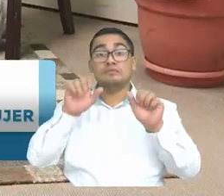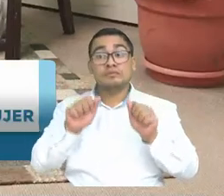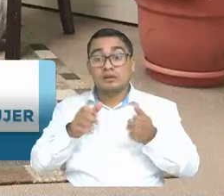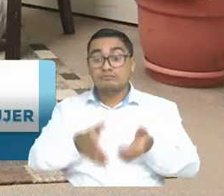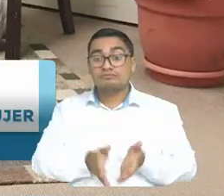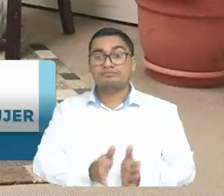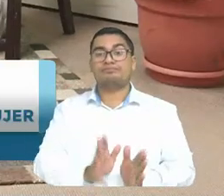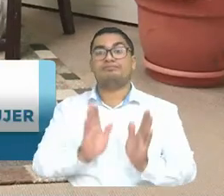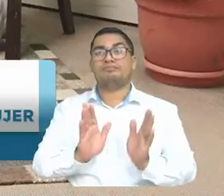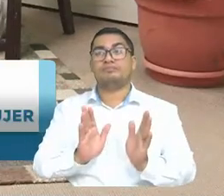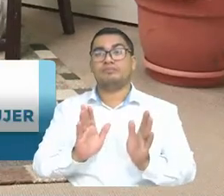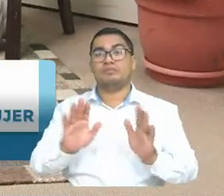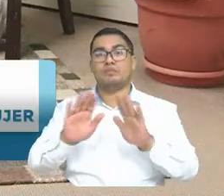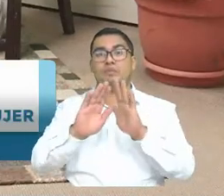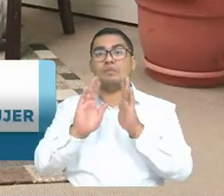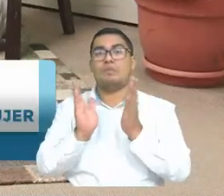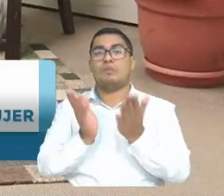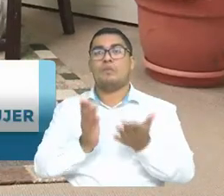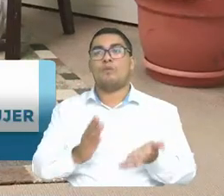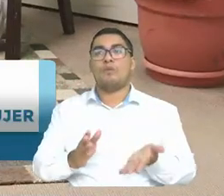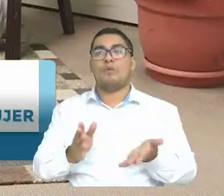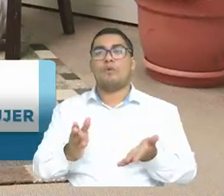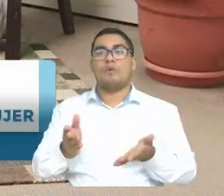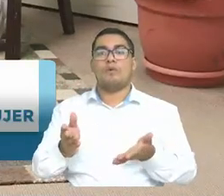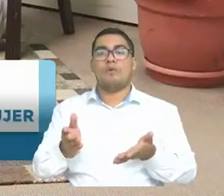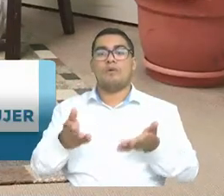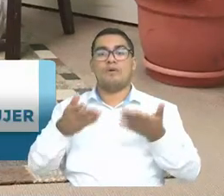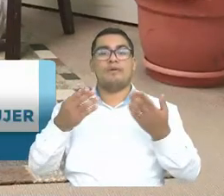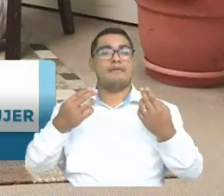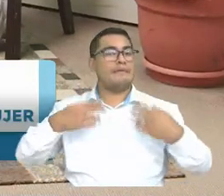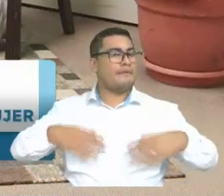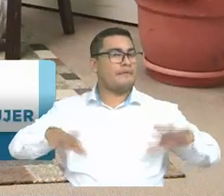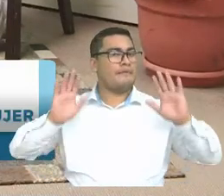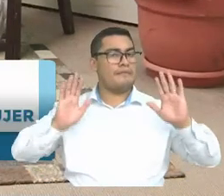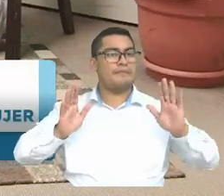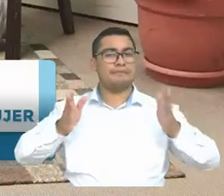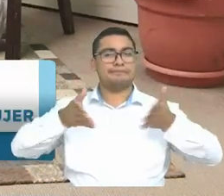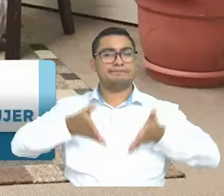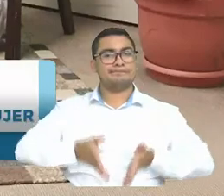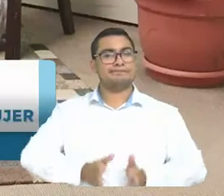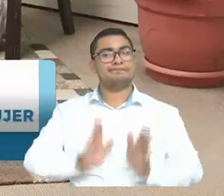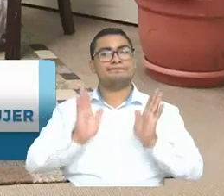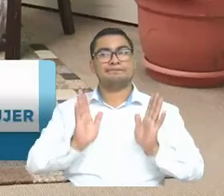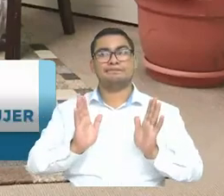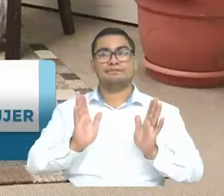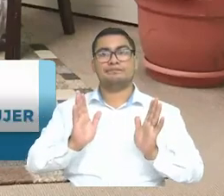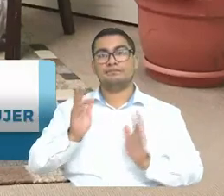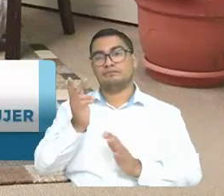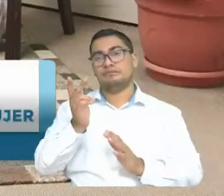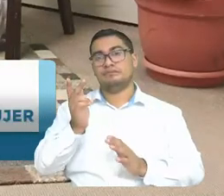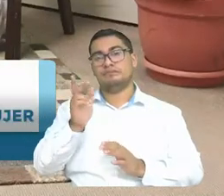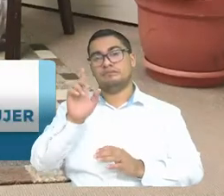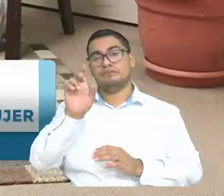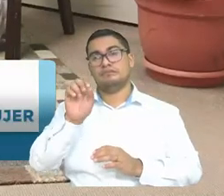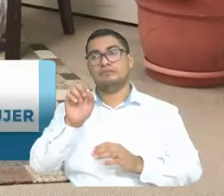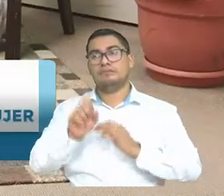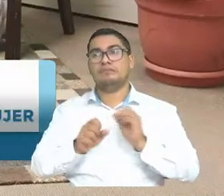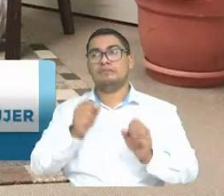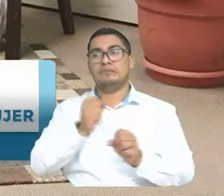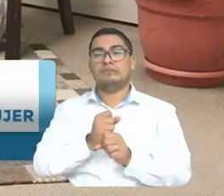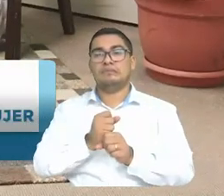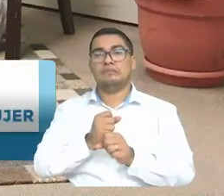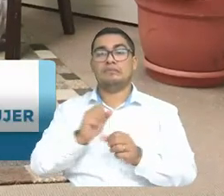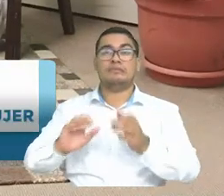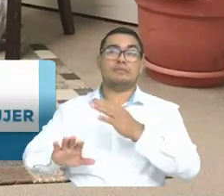al momento del parto, si la mujer tuvo un parto natural, ¿verdad? Que por lo general es a los 8 o 10 años